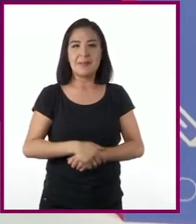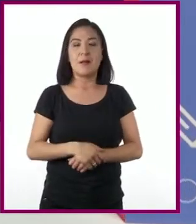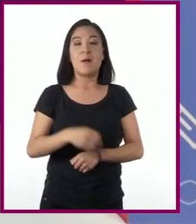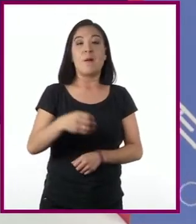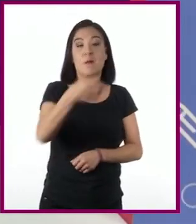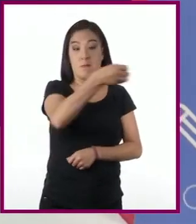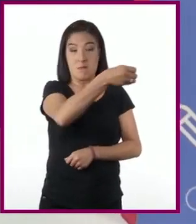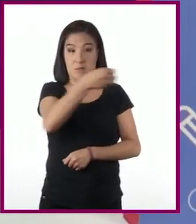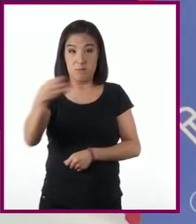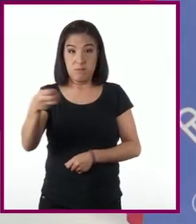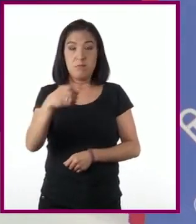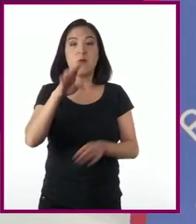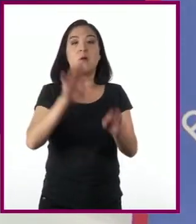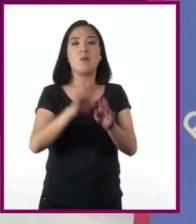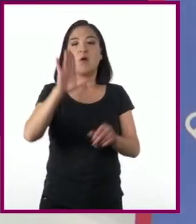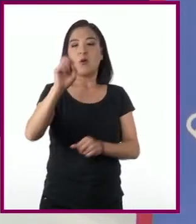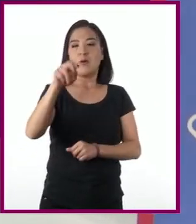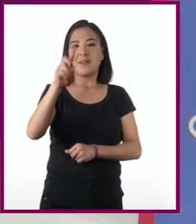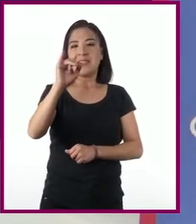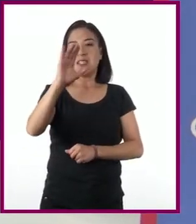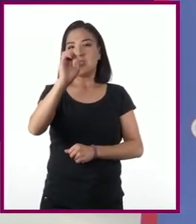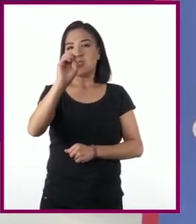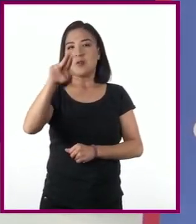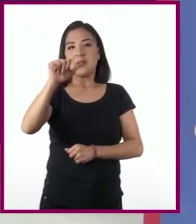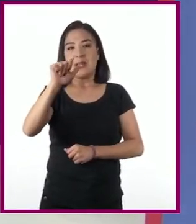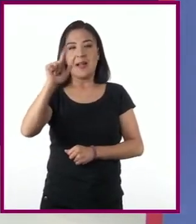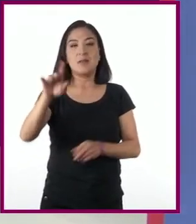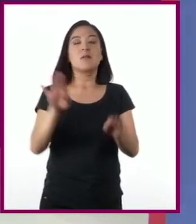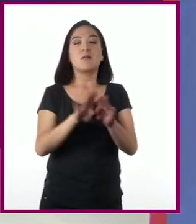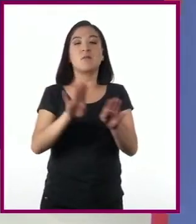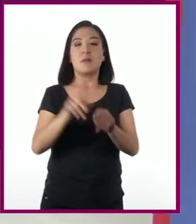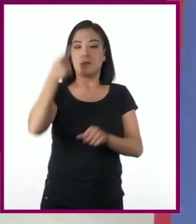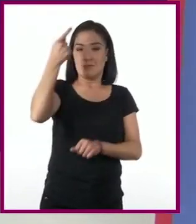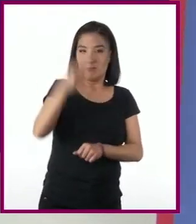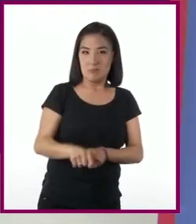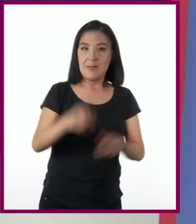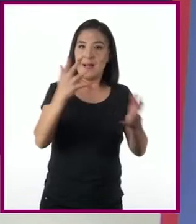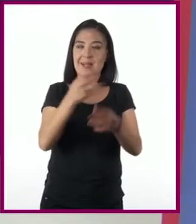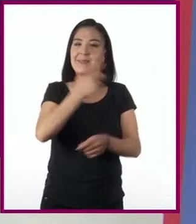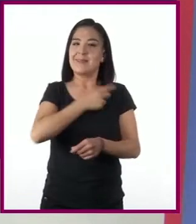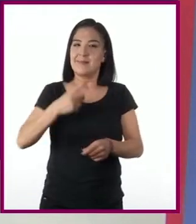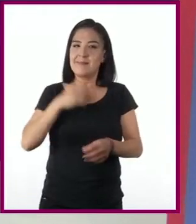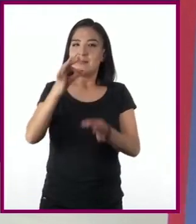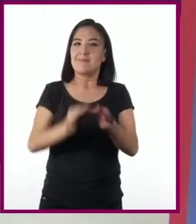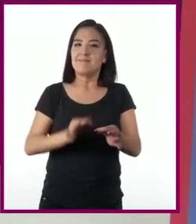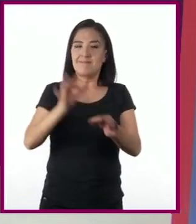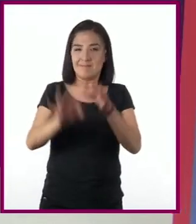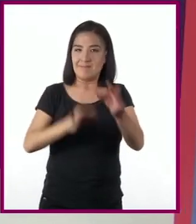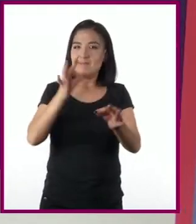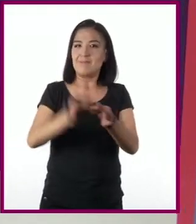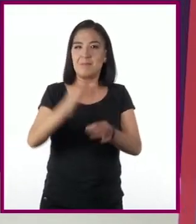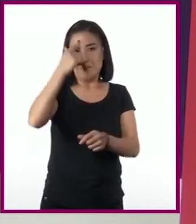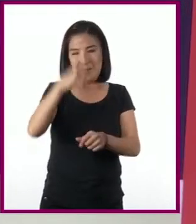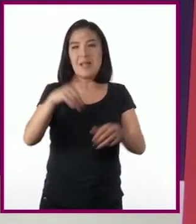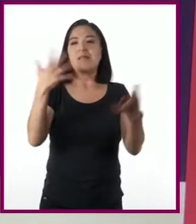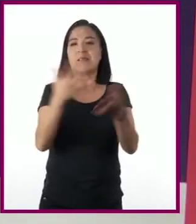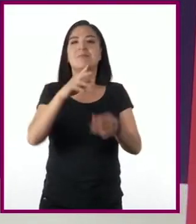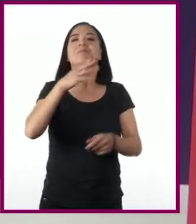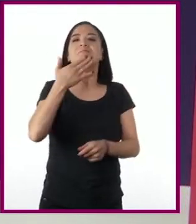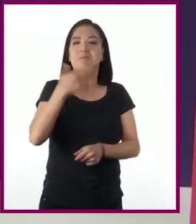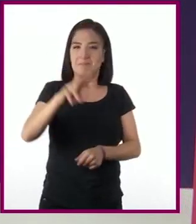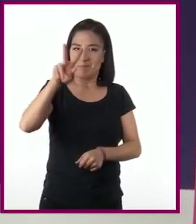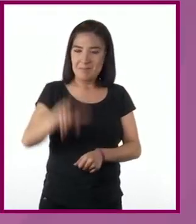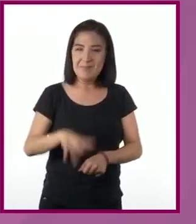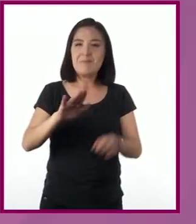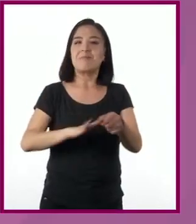oraciones condicionales son aquellas que establecen una condición que ha de cumplirse para que otra sea verdadera. En